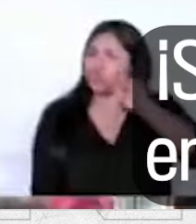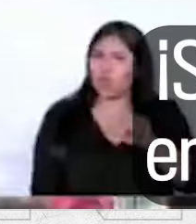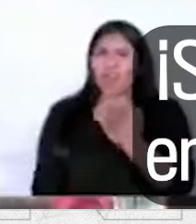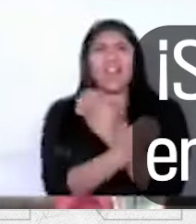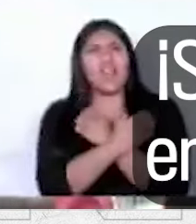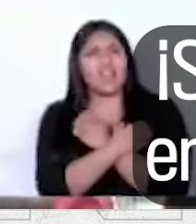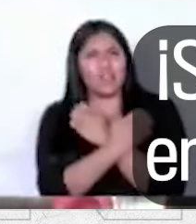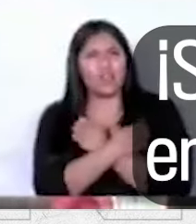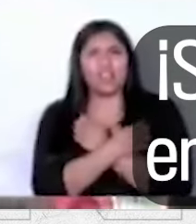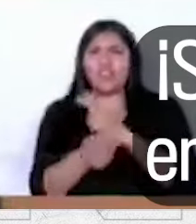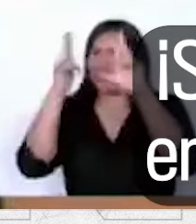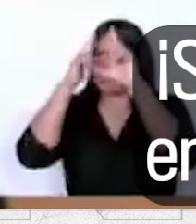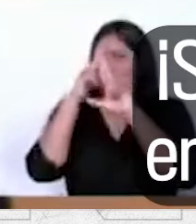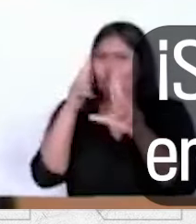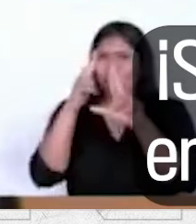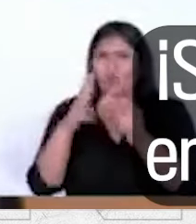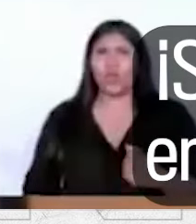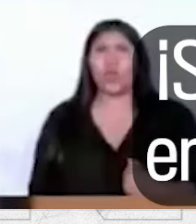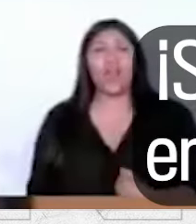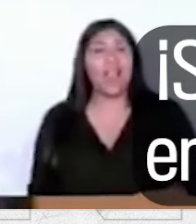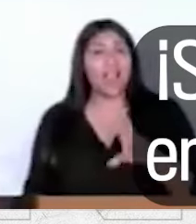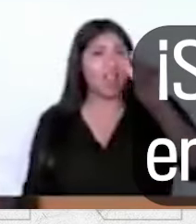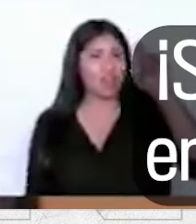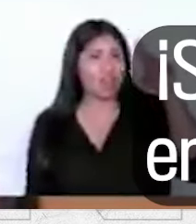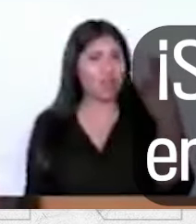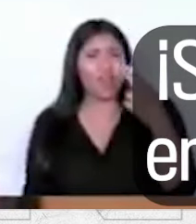una mercancía, es un derecho del